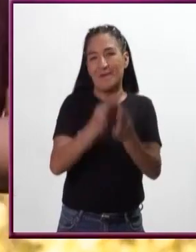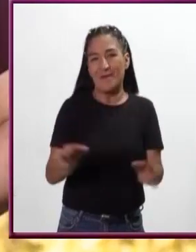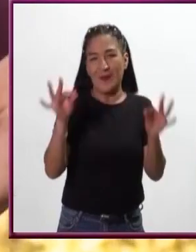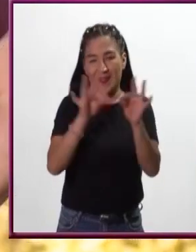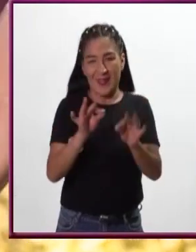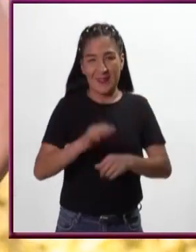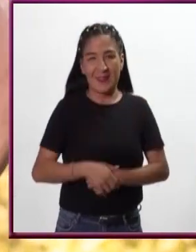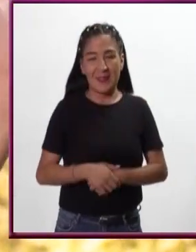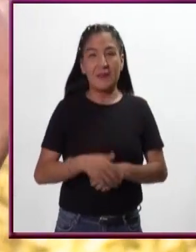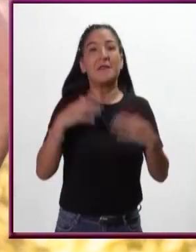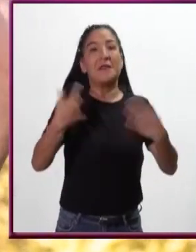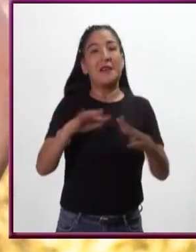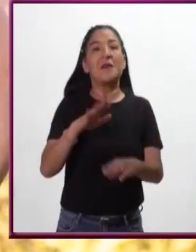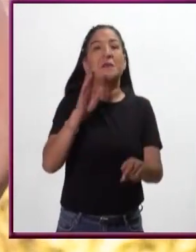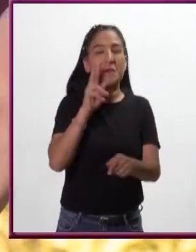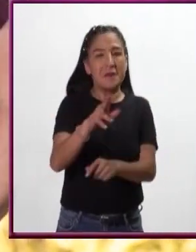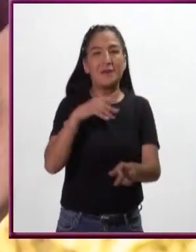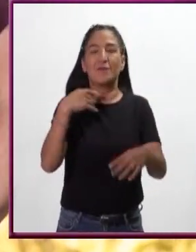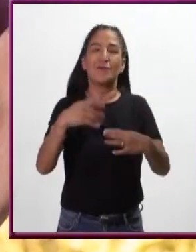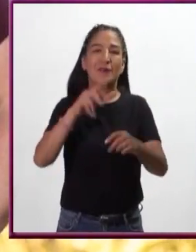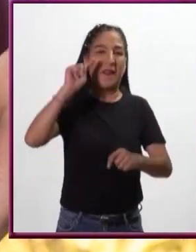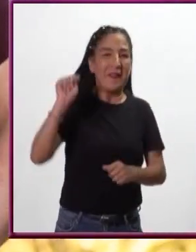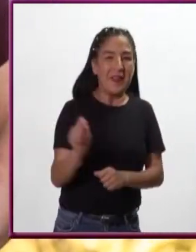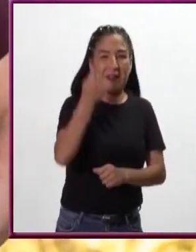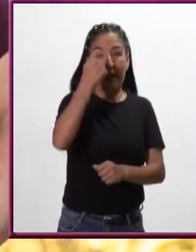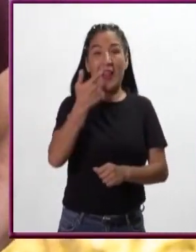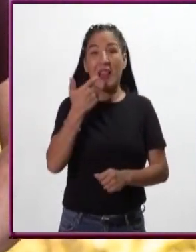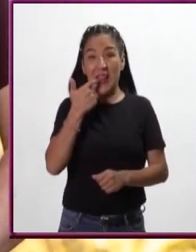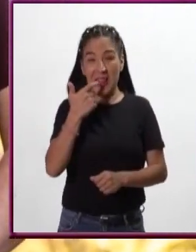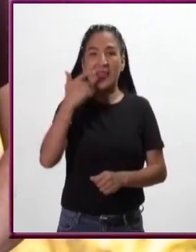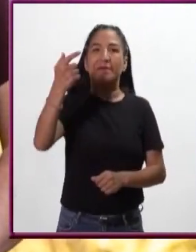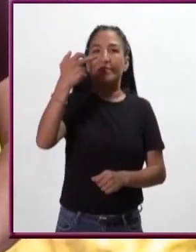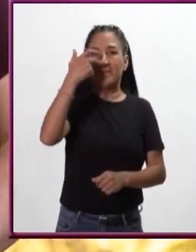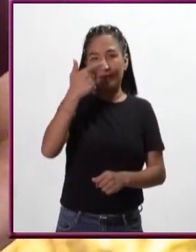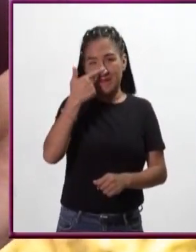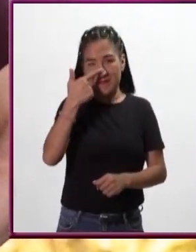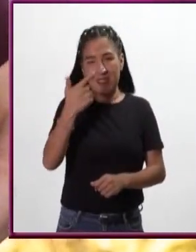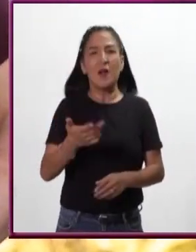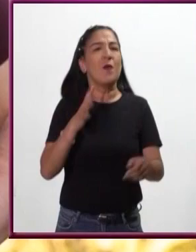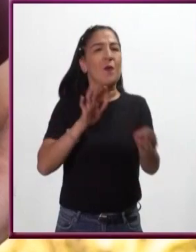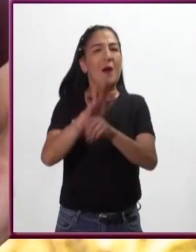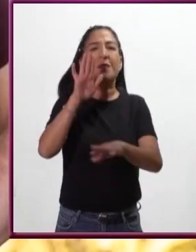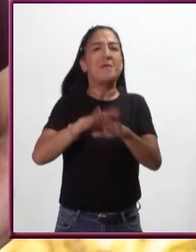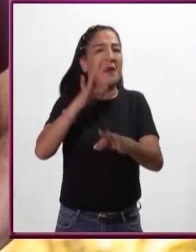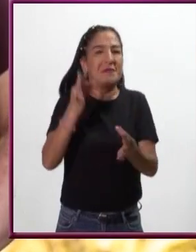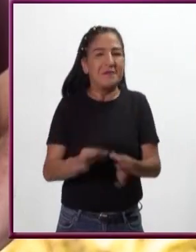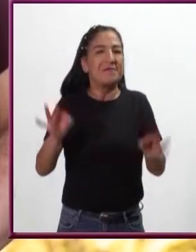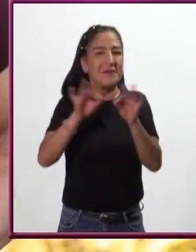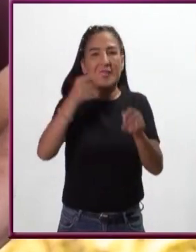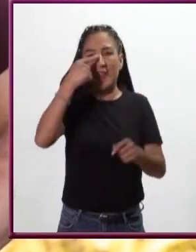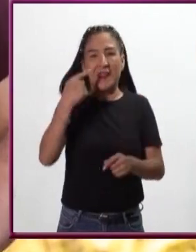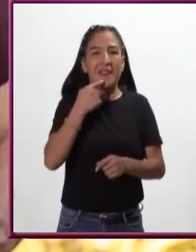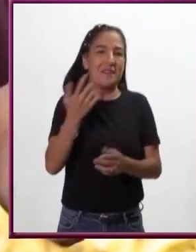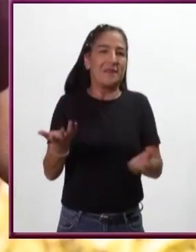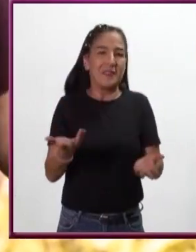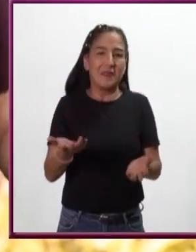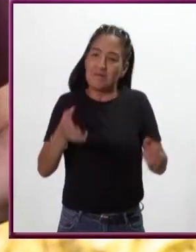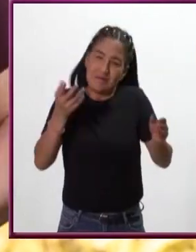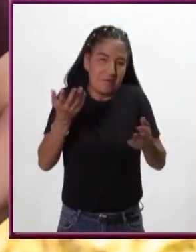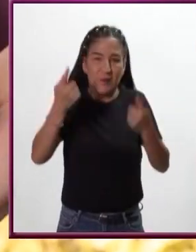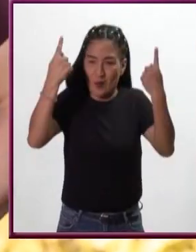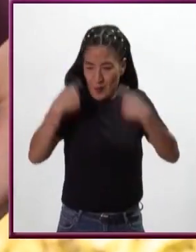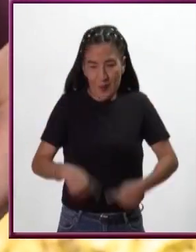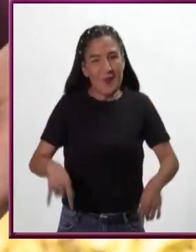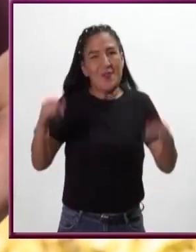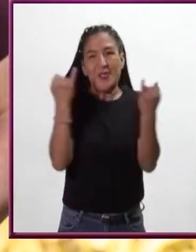potentes. Auténtica tecnología de punta de la lengua y de la nariz. ¿Cuál de ellas era más importante?